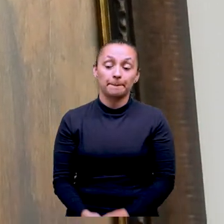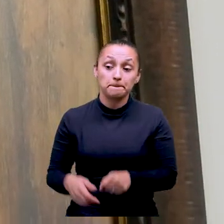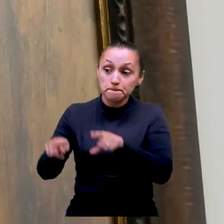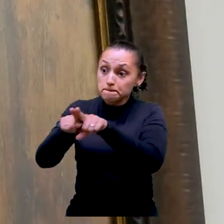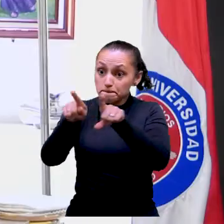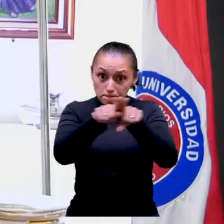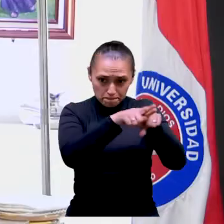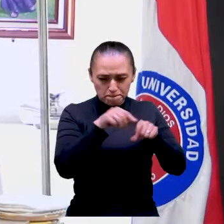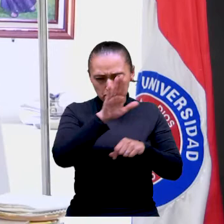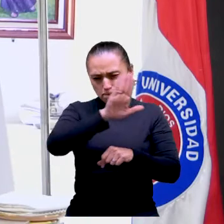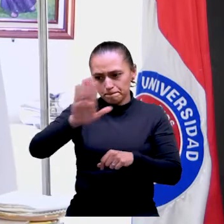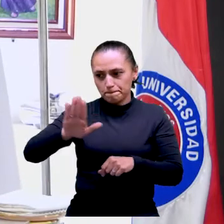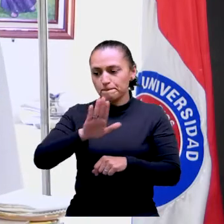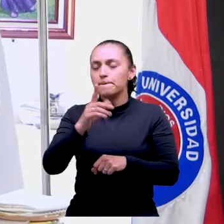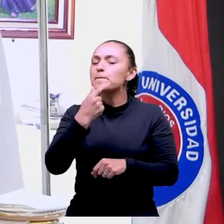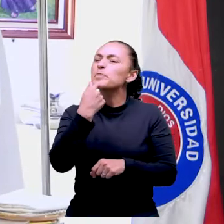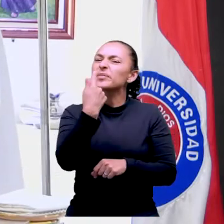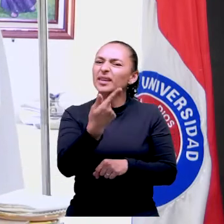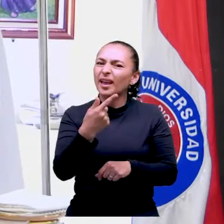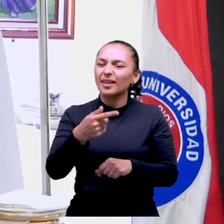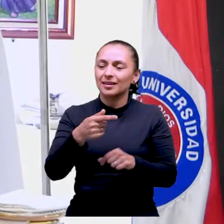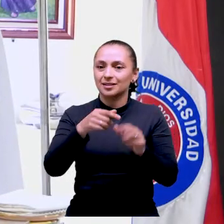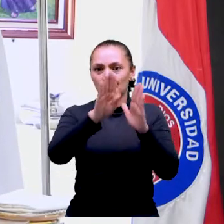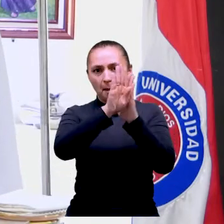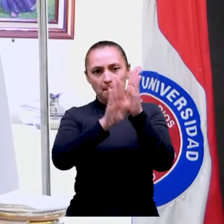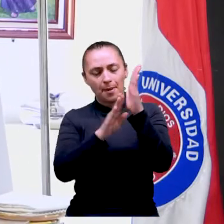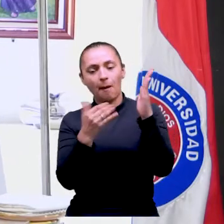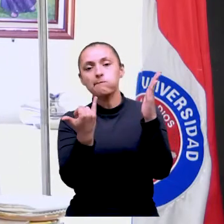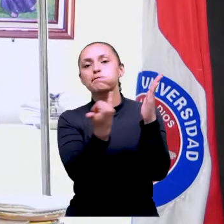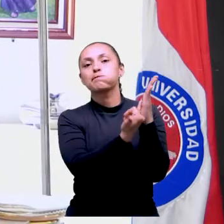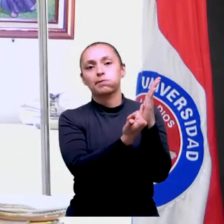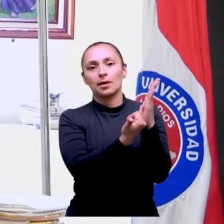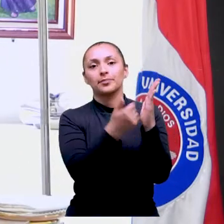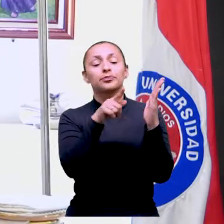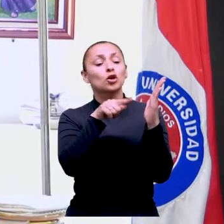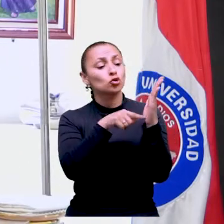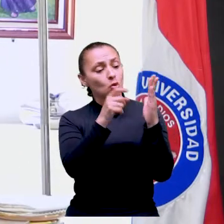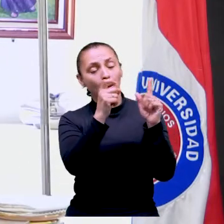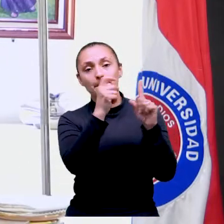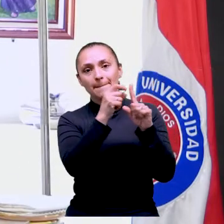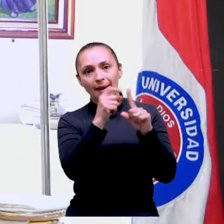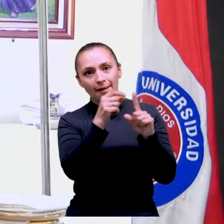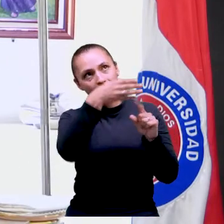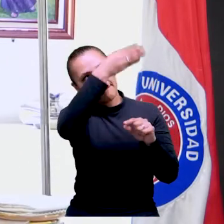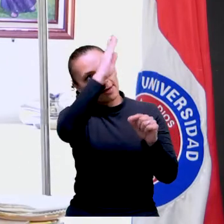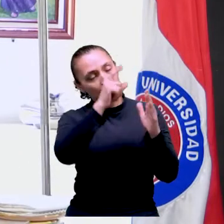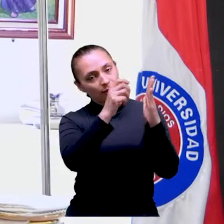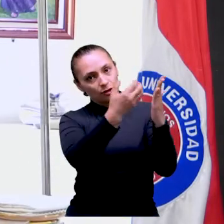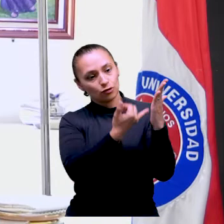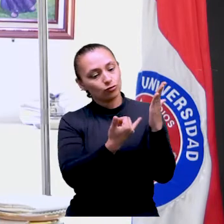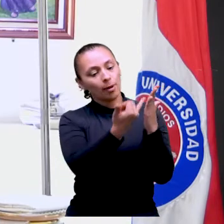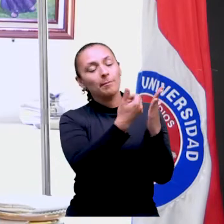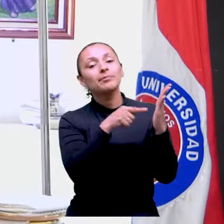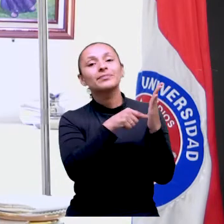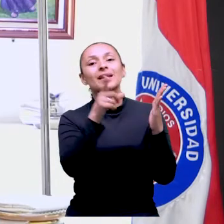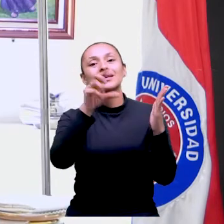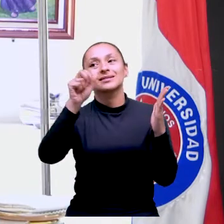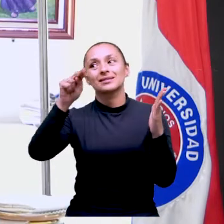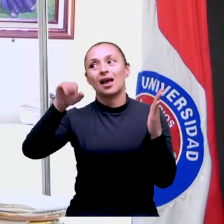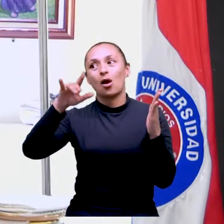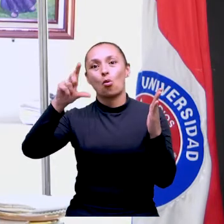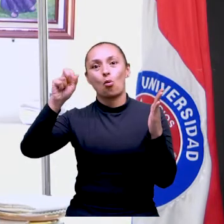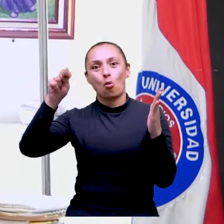y mis queridos hermanos yéndonos también que nos dice el evangelio la palabra de